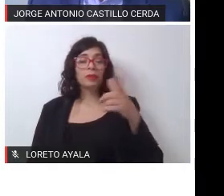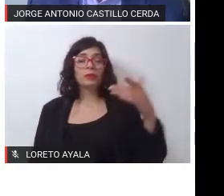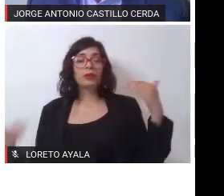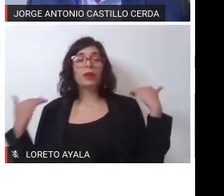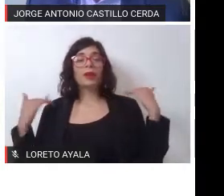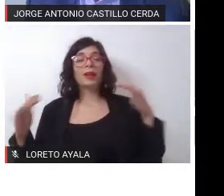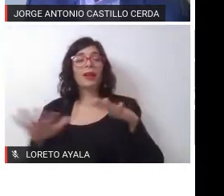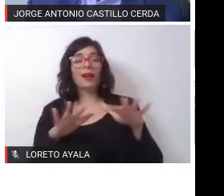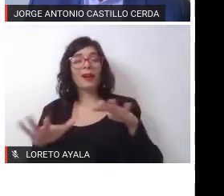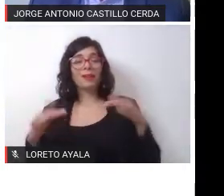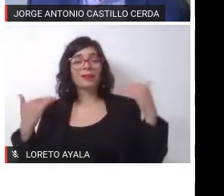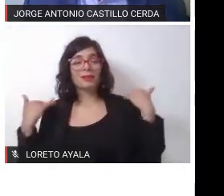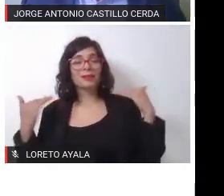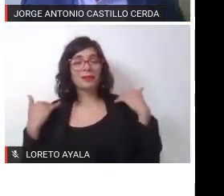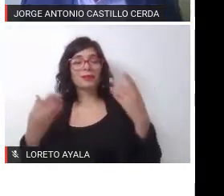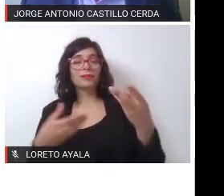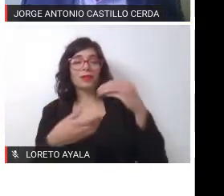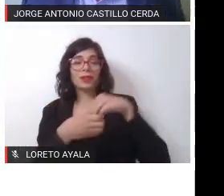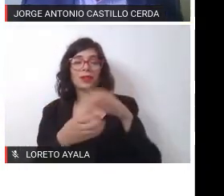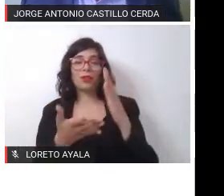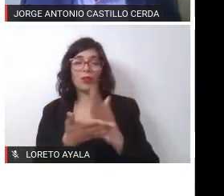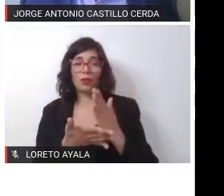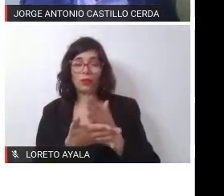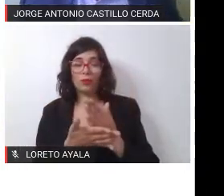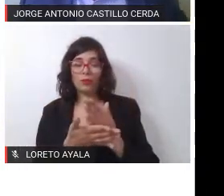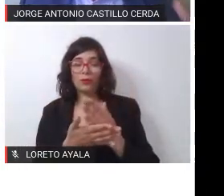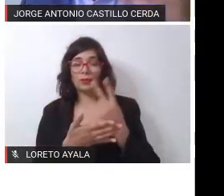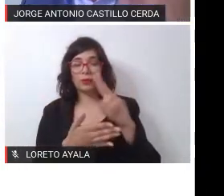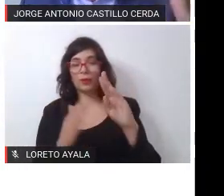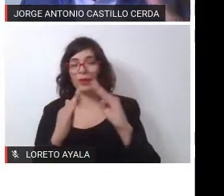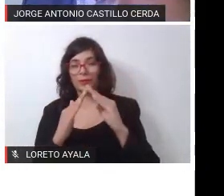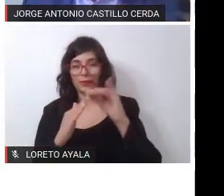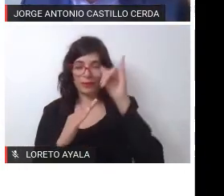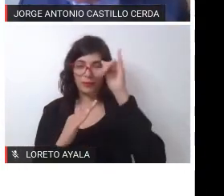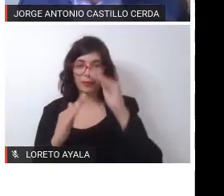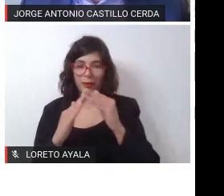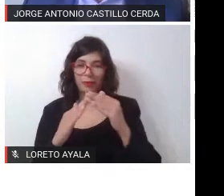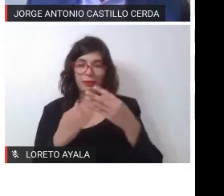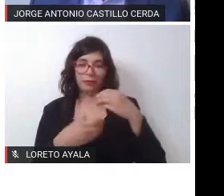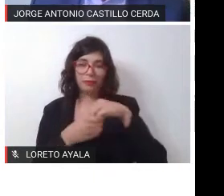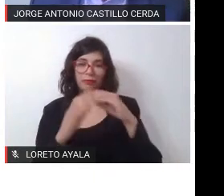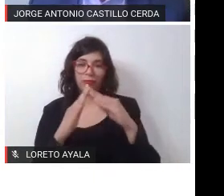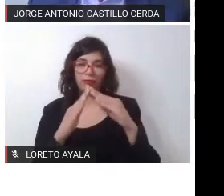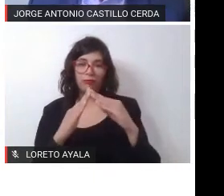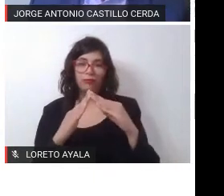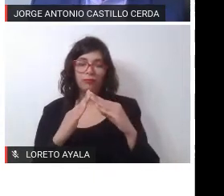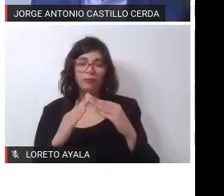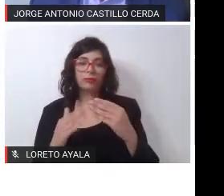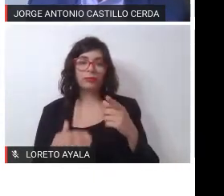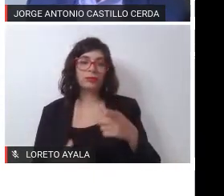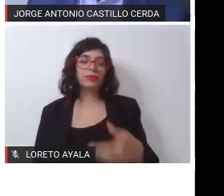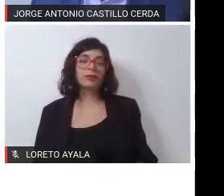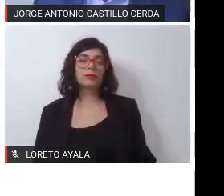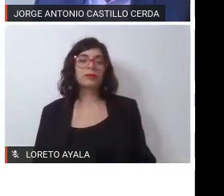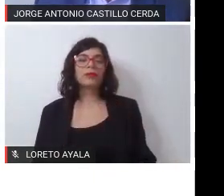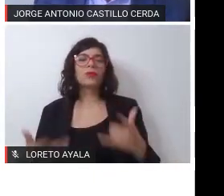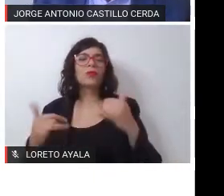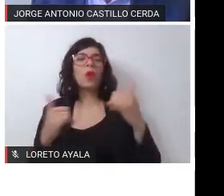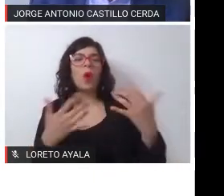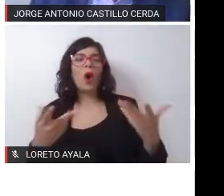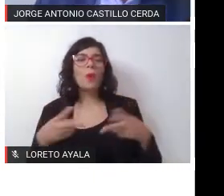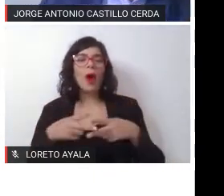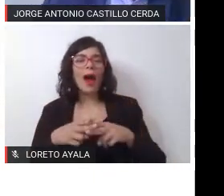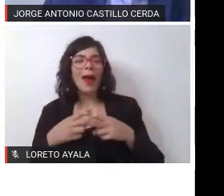las recomendaciones para la actividad física en el hogar, vimos que es muy atingente a lo que estamos viviendo en pandemia, los juegos como